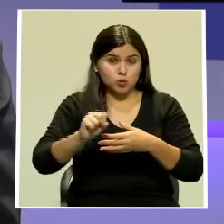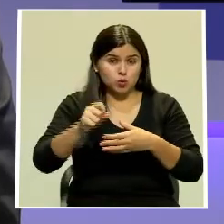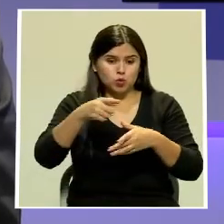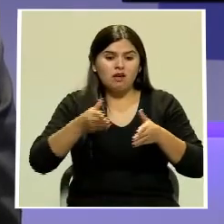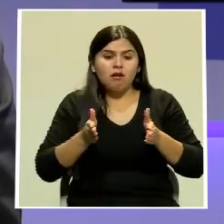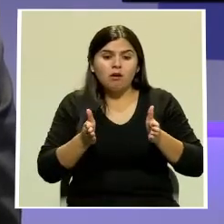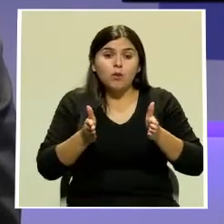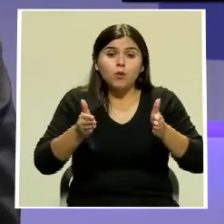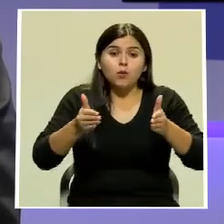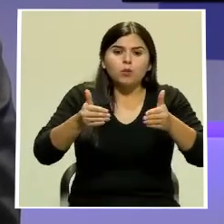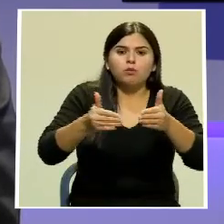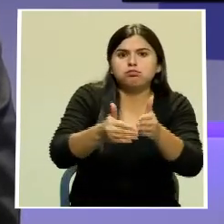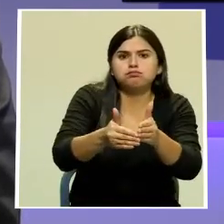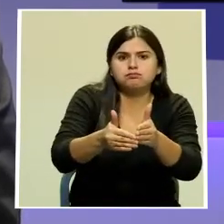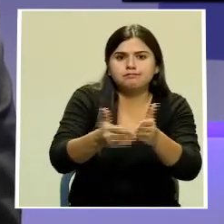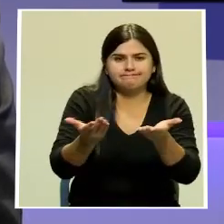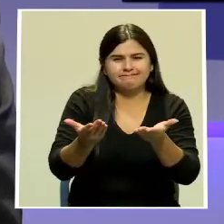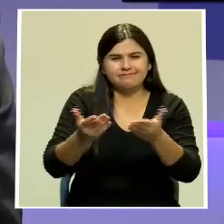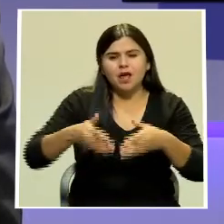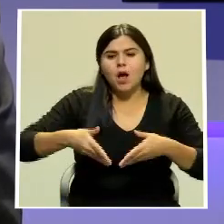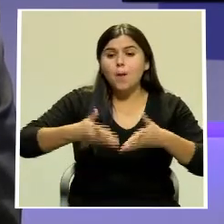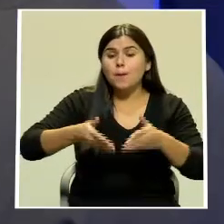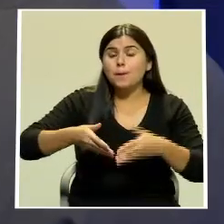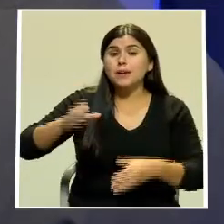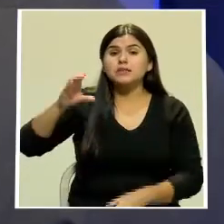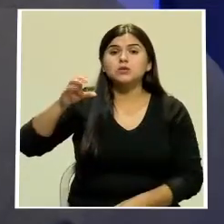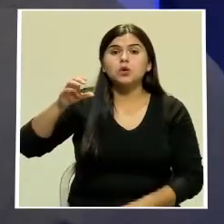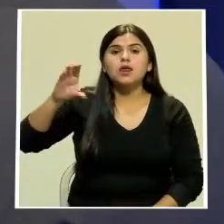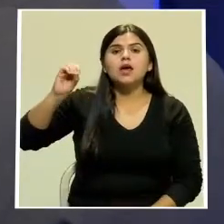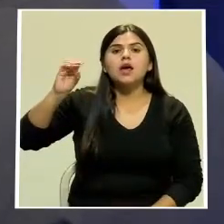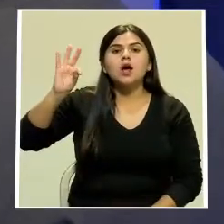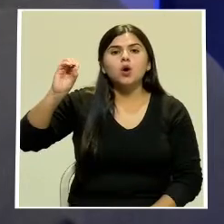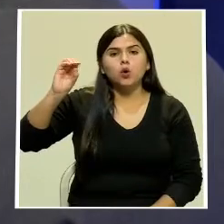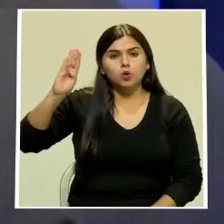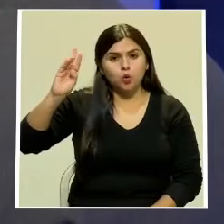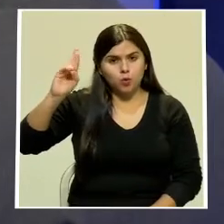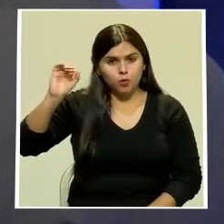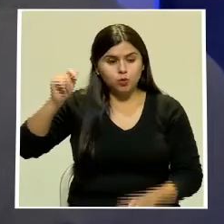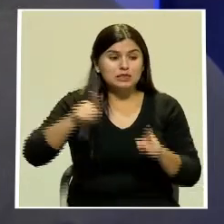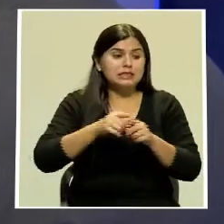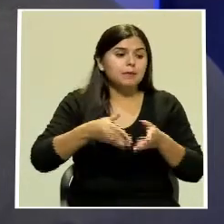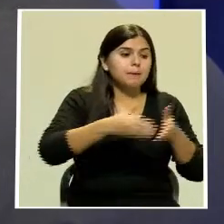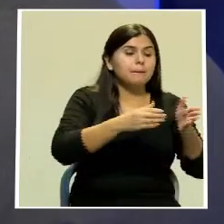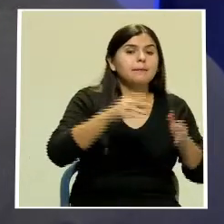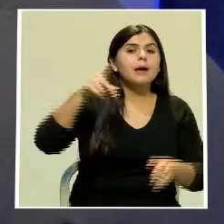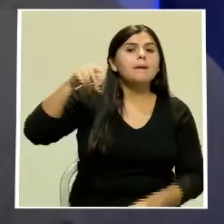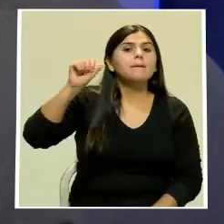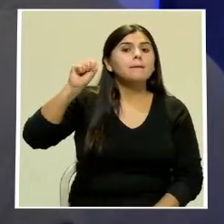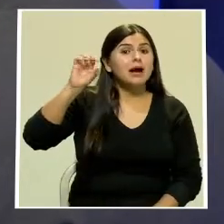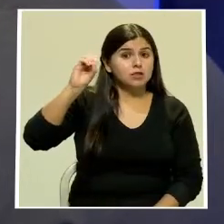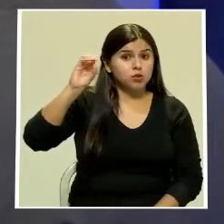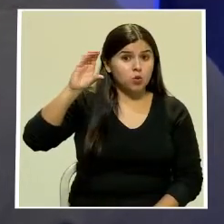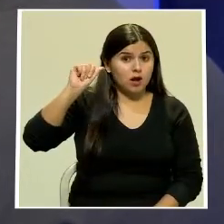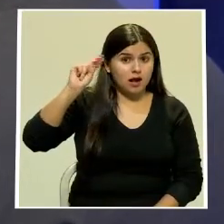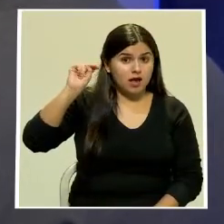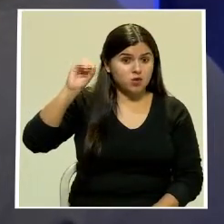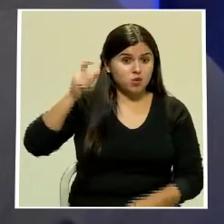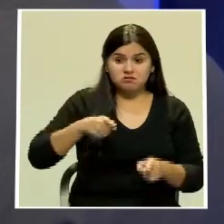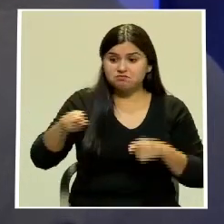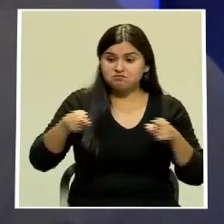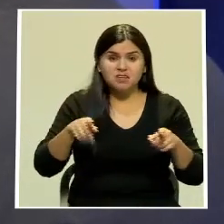botella. Los pasos fronterizos entre Cotobruz y Paso Canoas no permiten la competencia, la competitividad